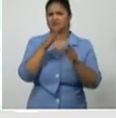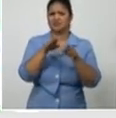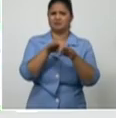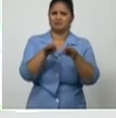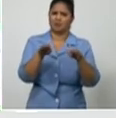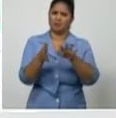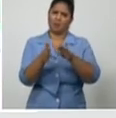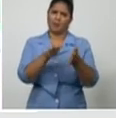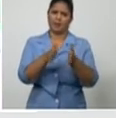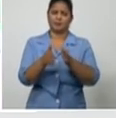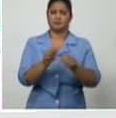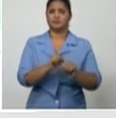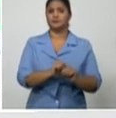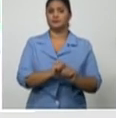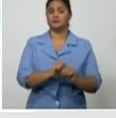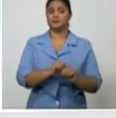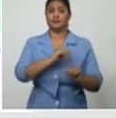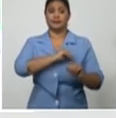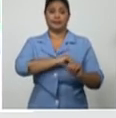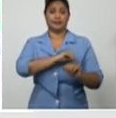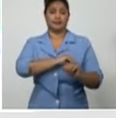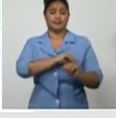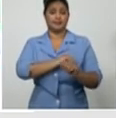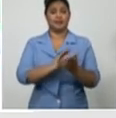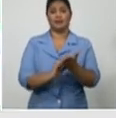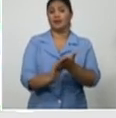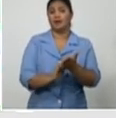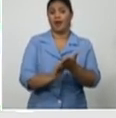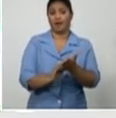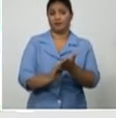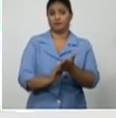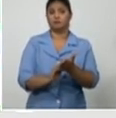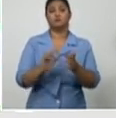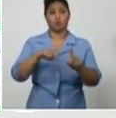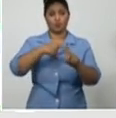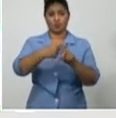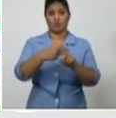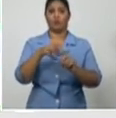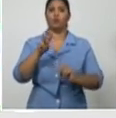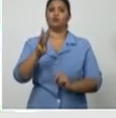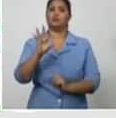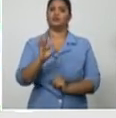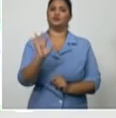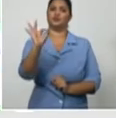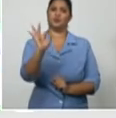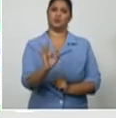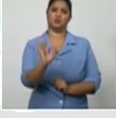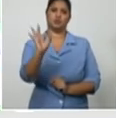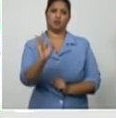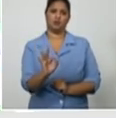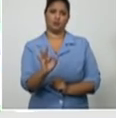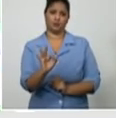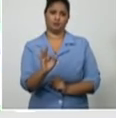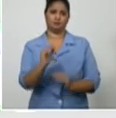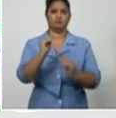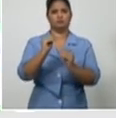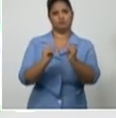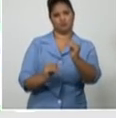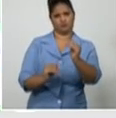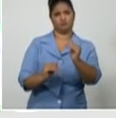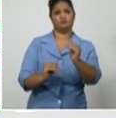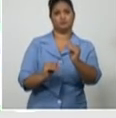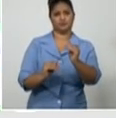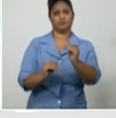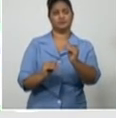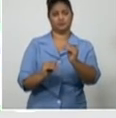Asintomáticos, el 38% de todos los casos diagnosticados ayer. Es verdad que es un porciento inferior a lo